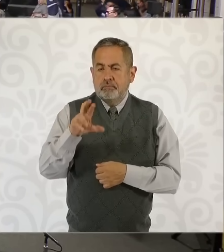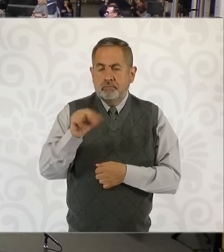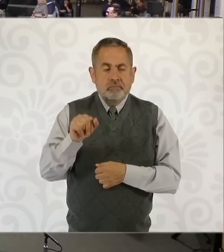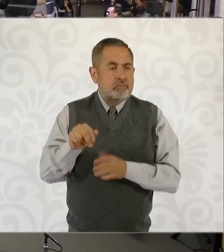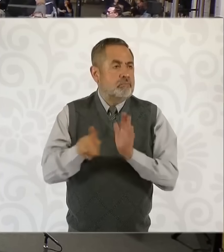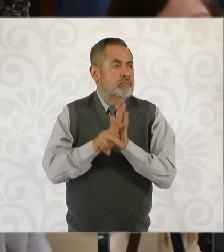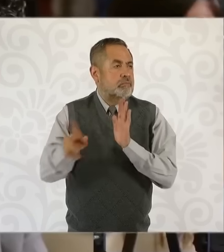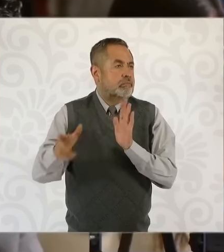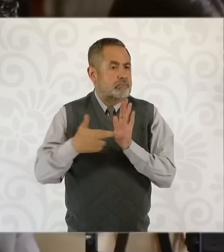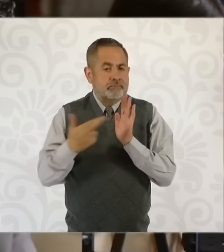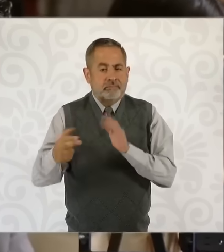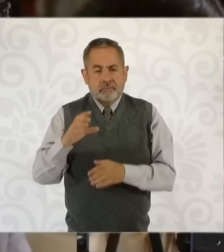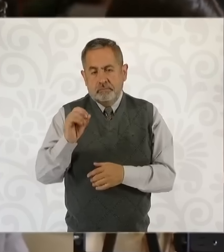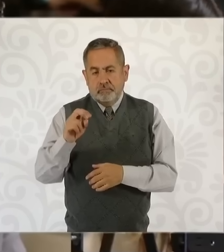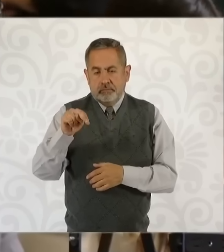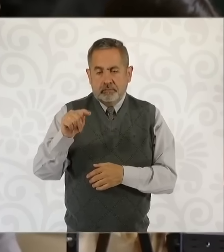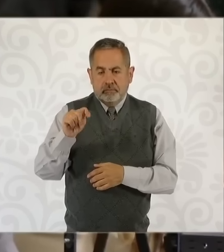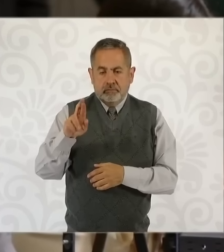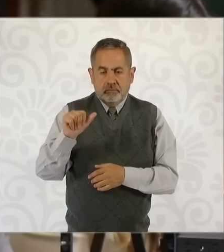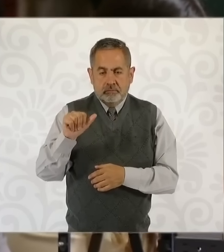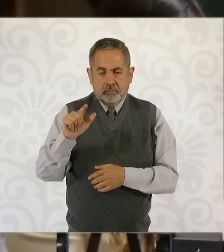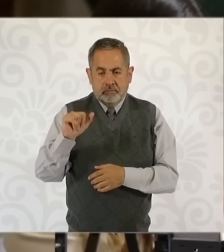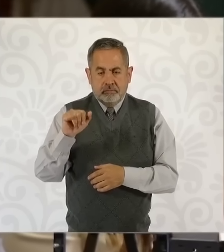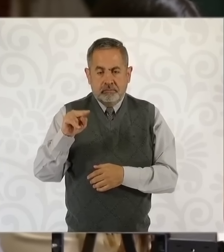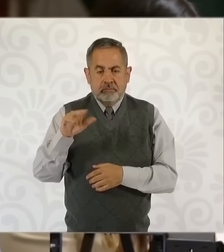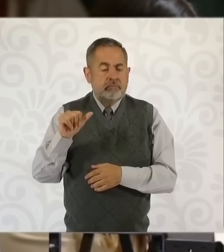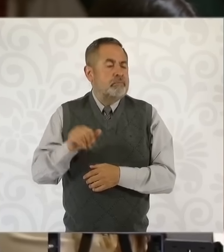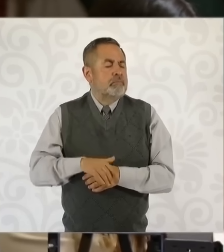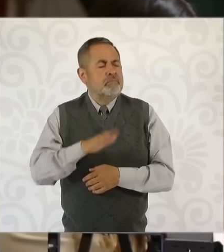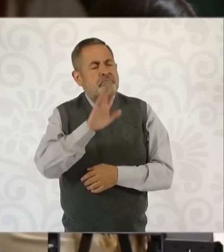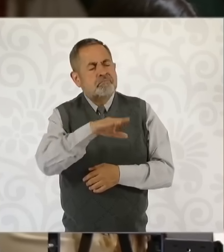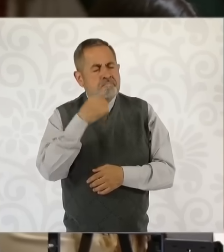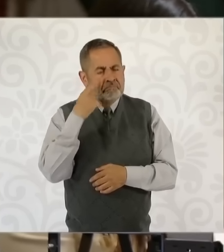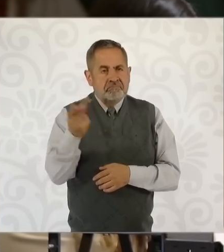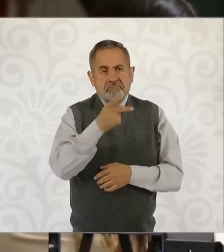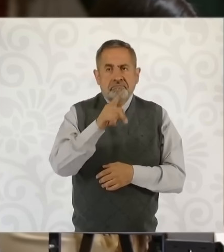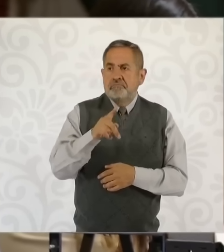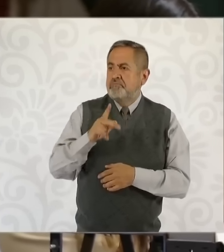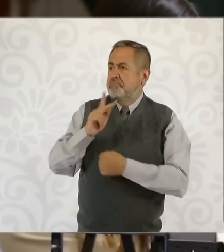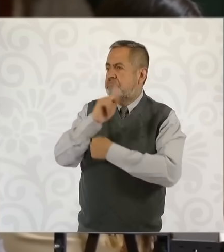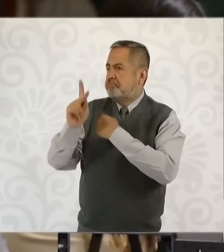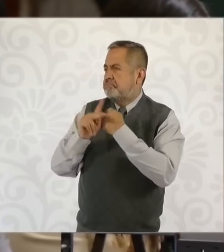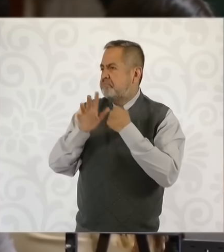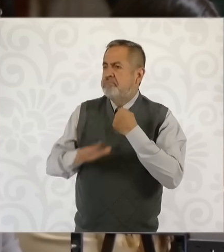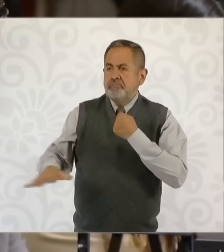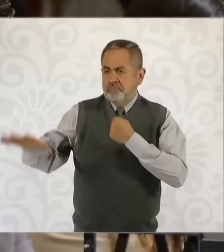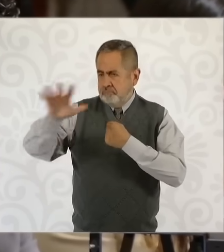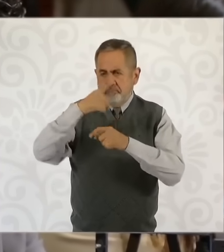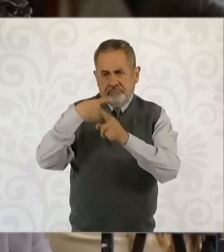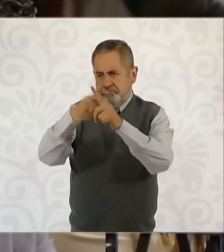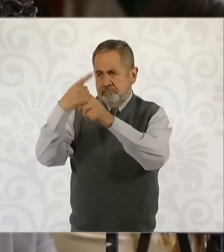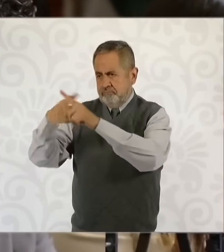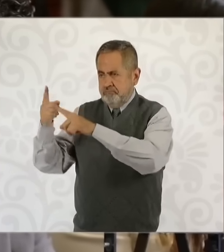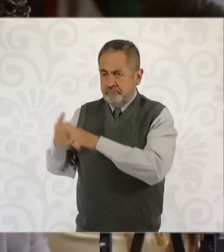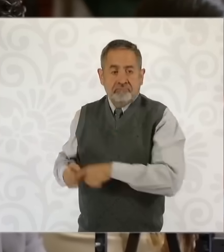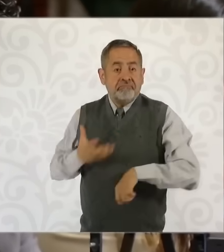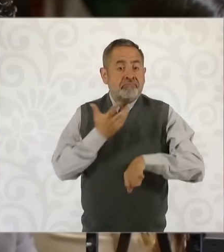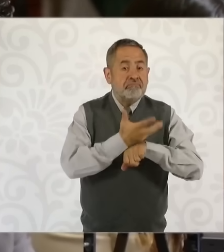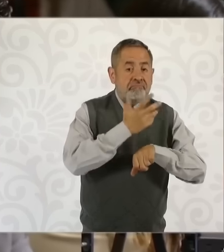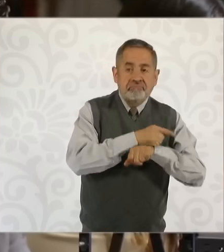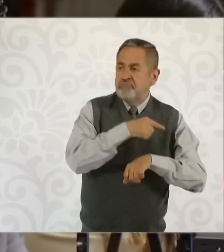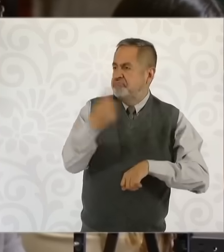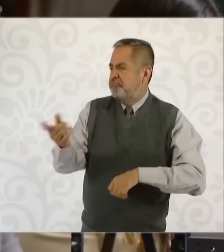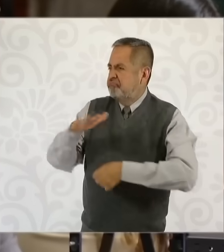Presidenta, acerca de las presiones que ejerce Estados Unidos a diversos países en el mundo, a la mayoría de los países en el